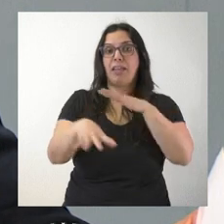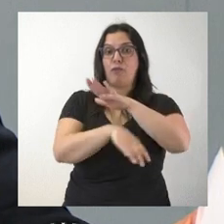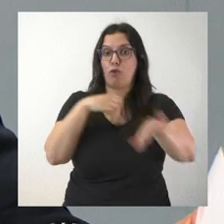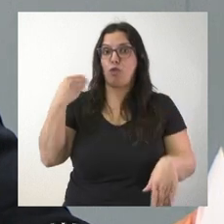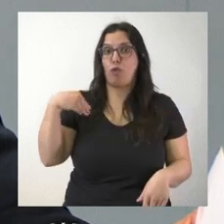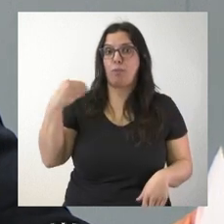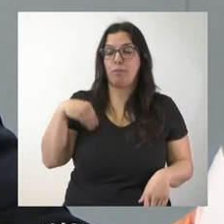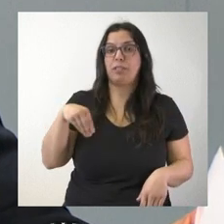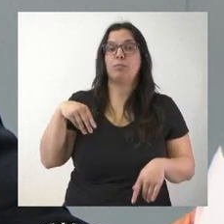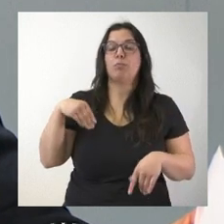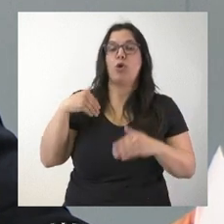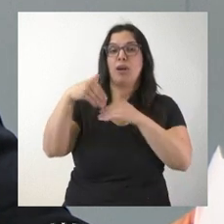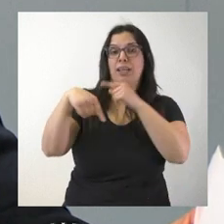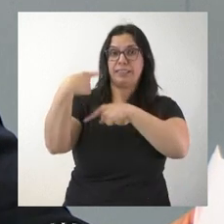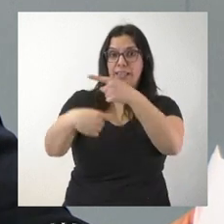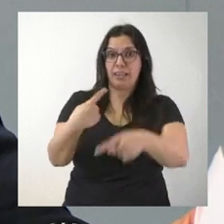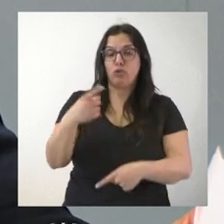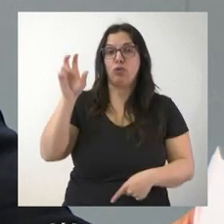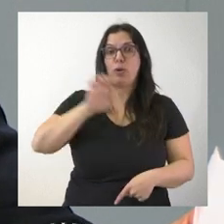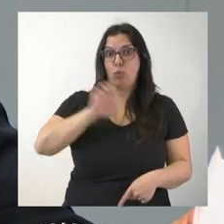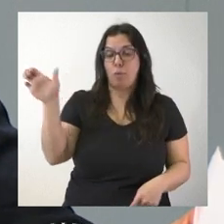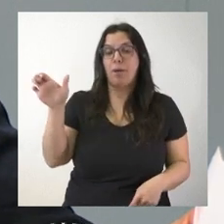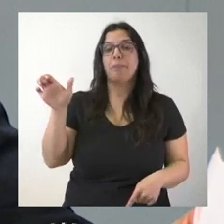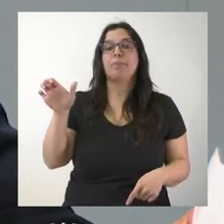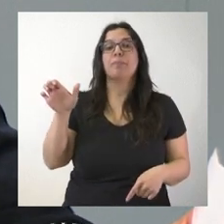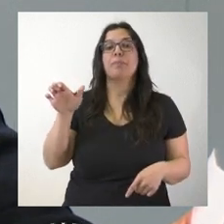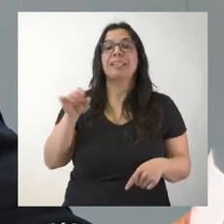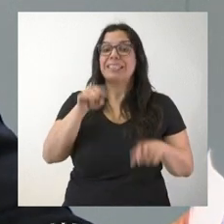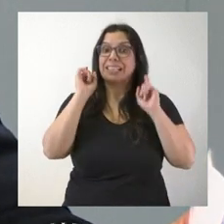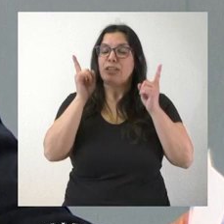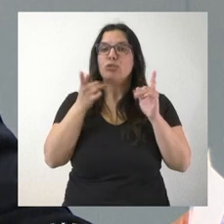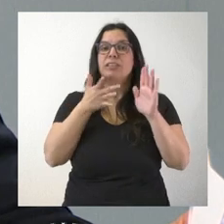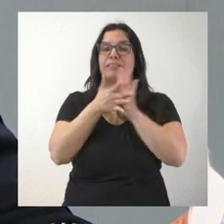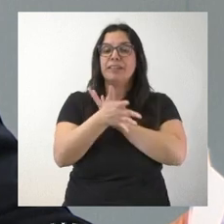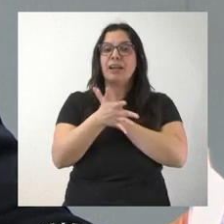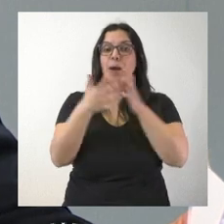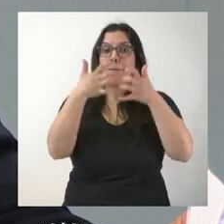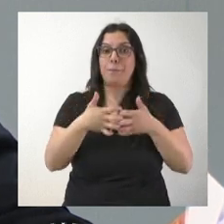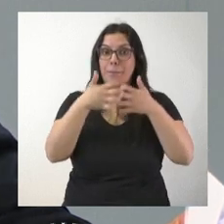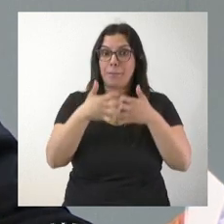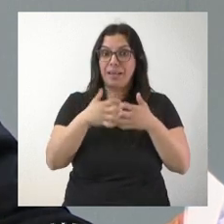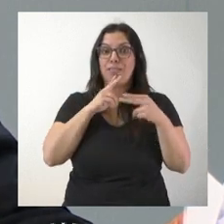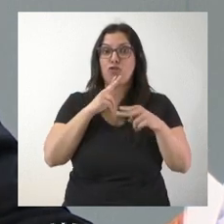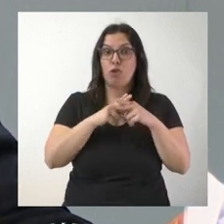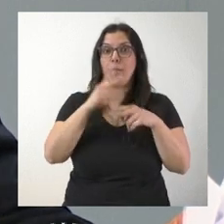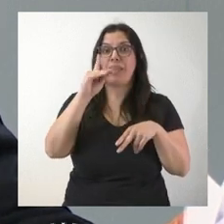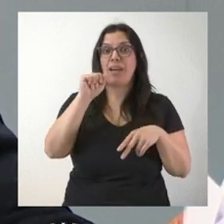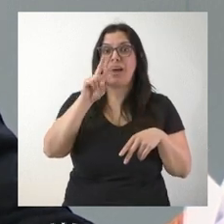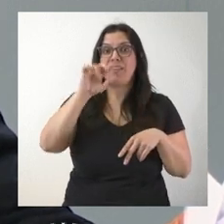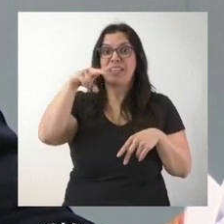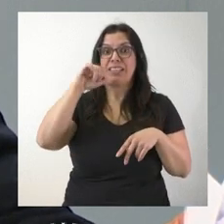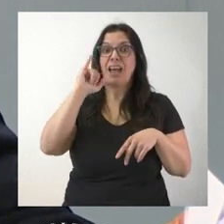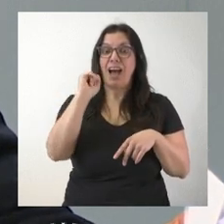de next generation Y en este caso concreto hablamos de uno de los cuatro equipos Da Vinci que existen en Castilla y león